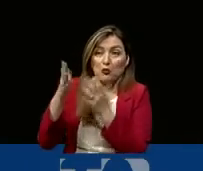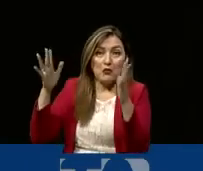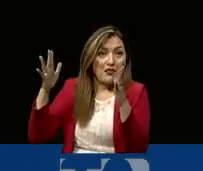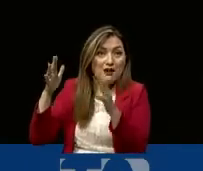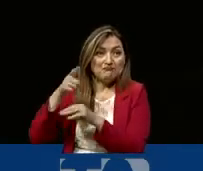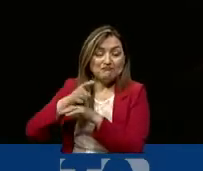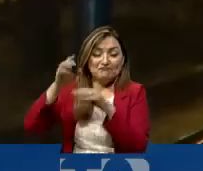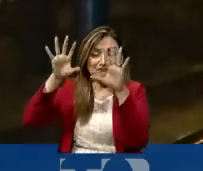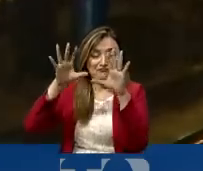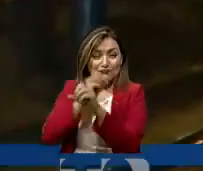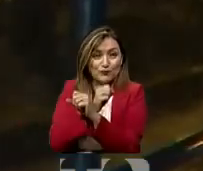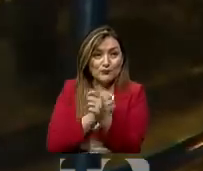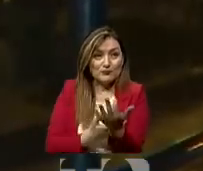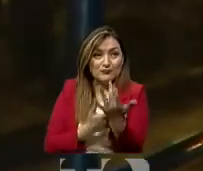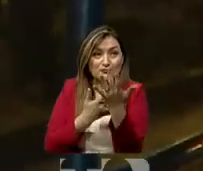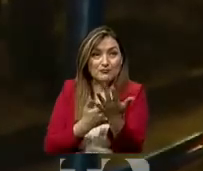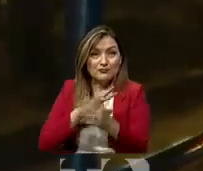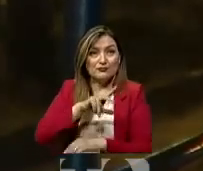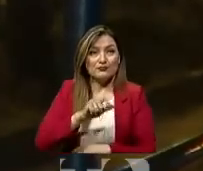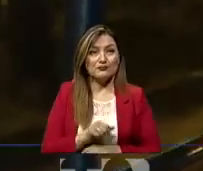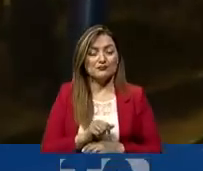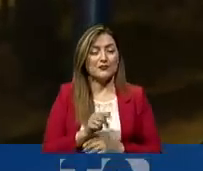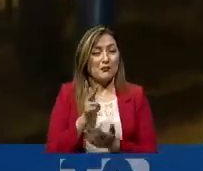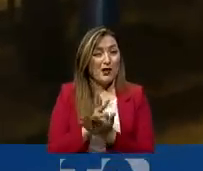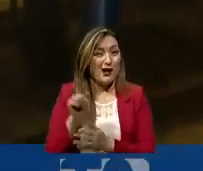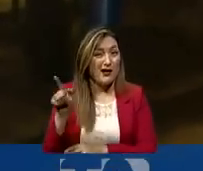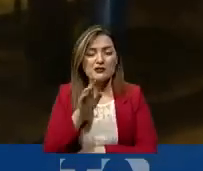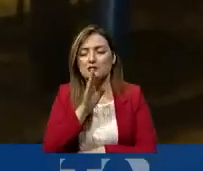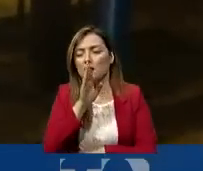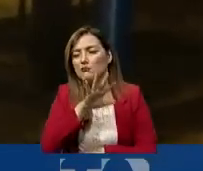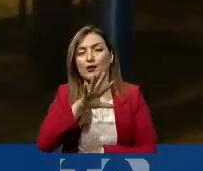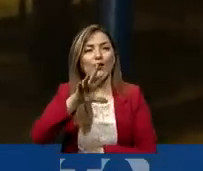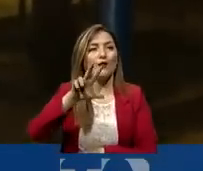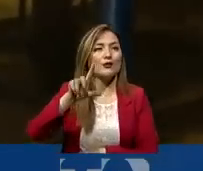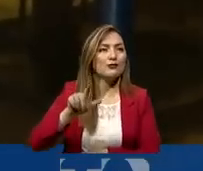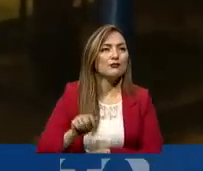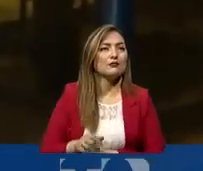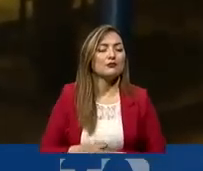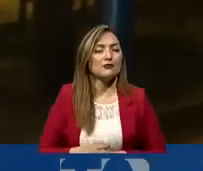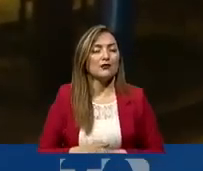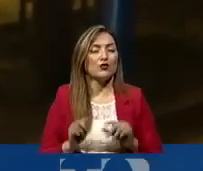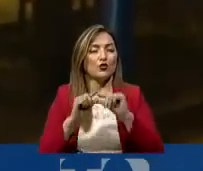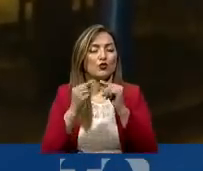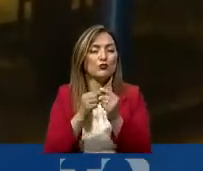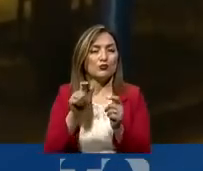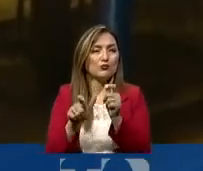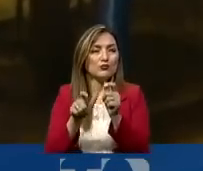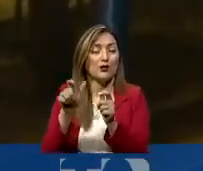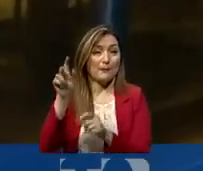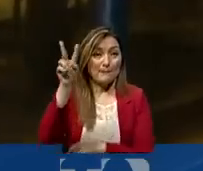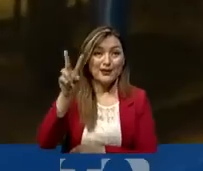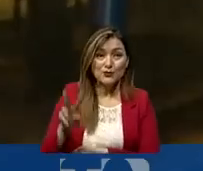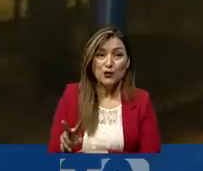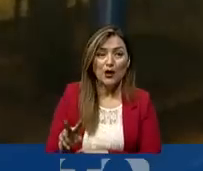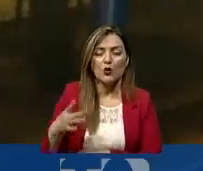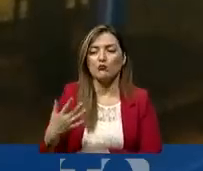bus. Aquí siempre roban en esta parada. Hay un grupo de, no por discriminar, pero hay un grupo de